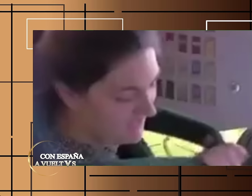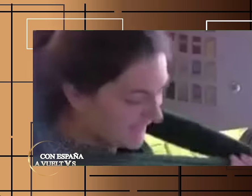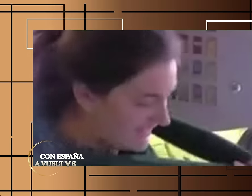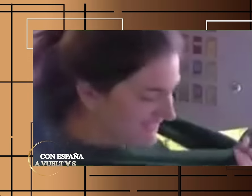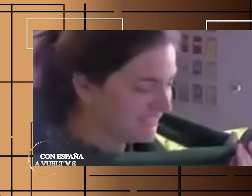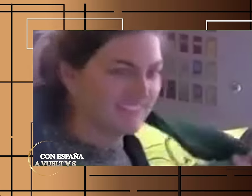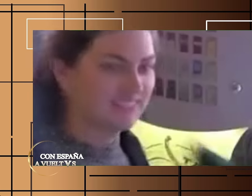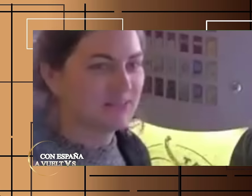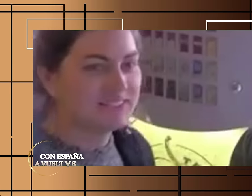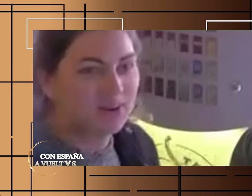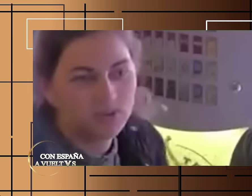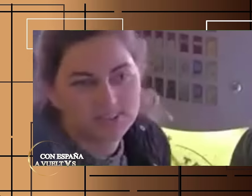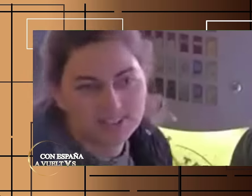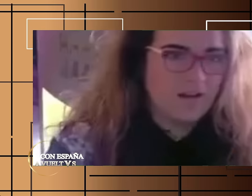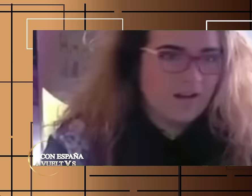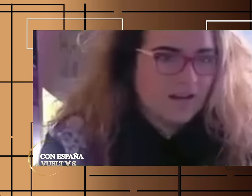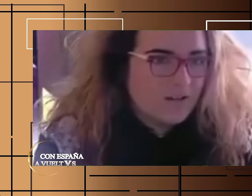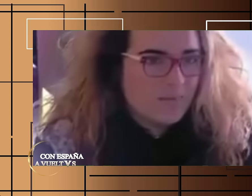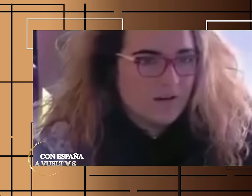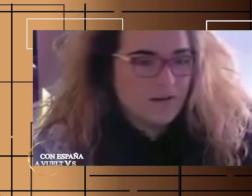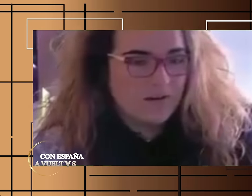por caja. Sí, claro. La caja. Totalmente injusto.